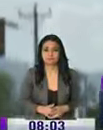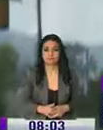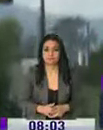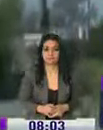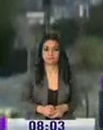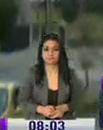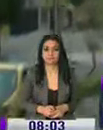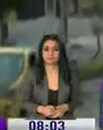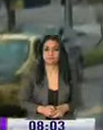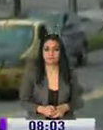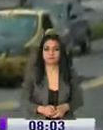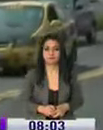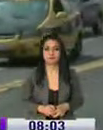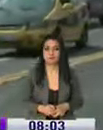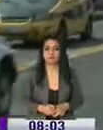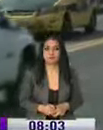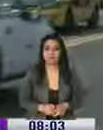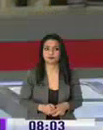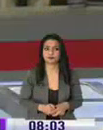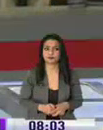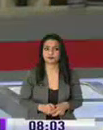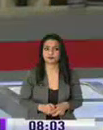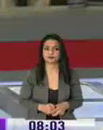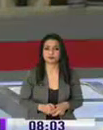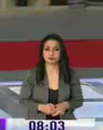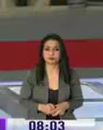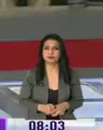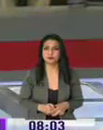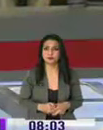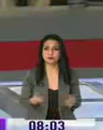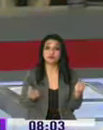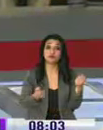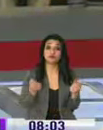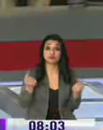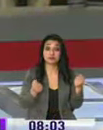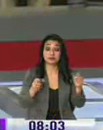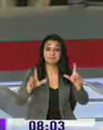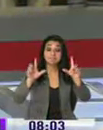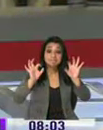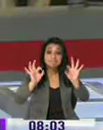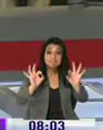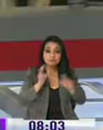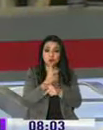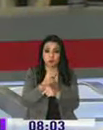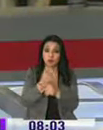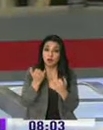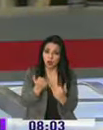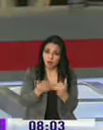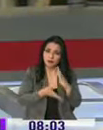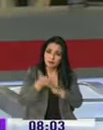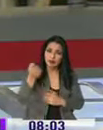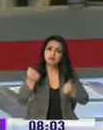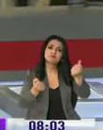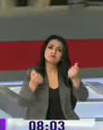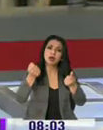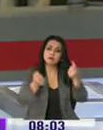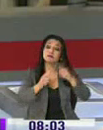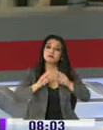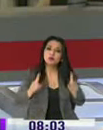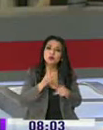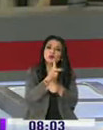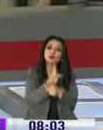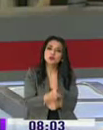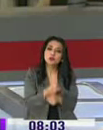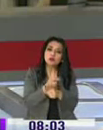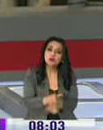informó Patricia Aldaz. Hay que manejar con los cinco sentidos, así que hoy día salga, por favor, con la convicción de que las cosas